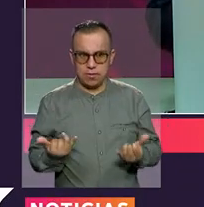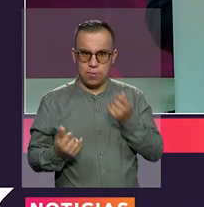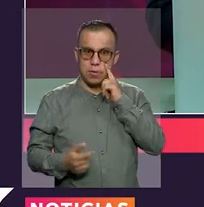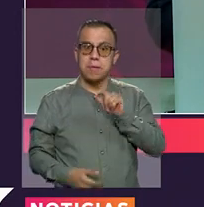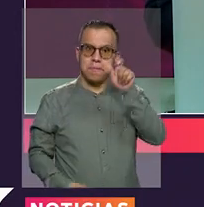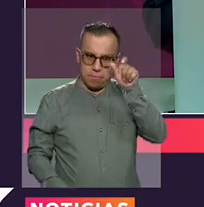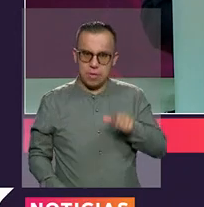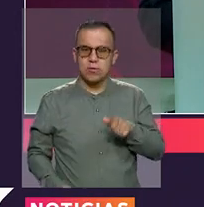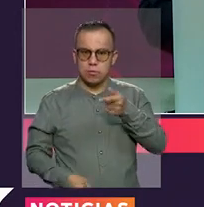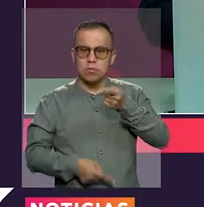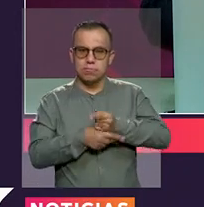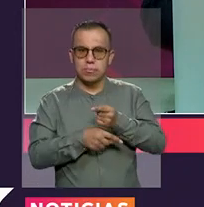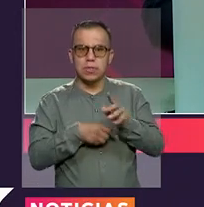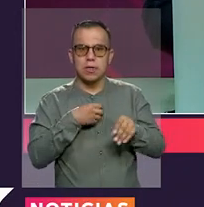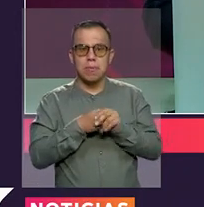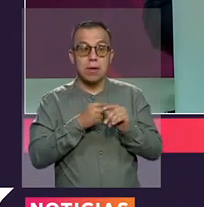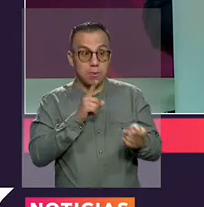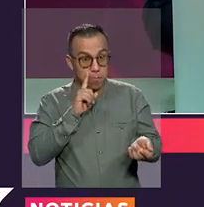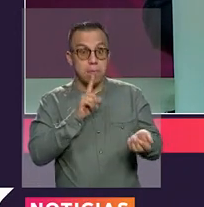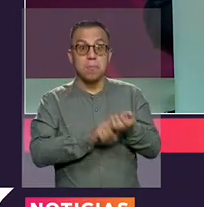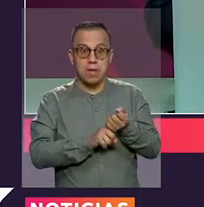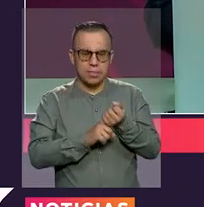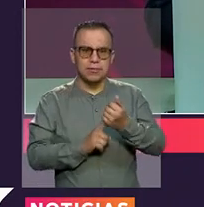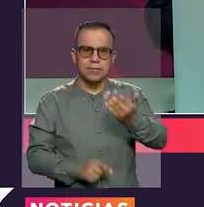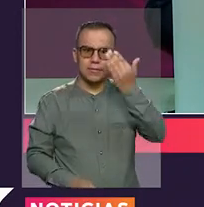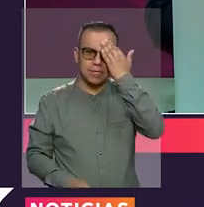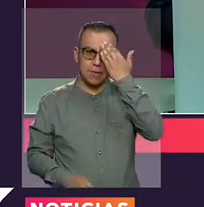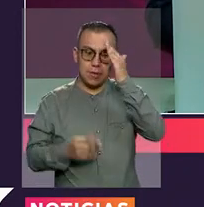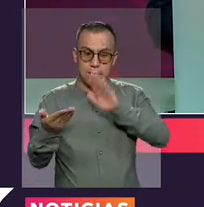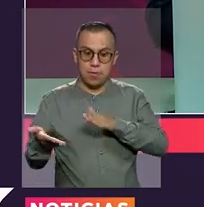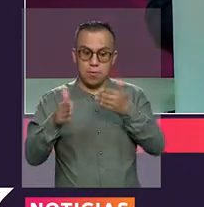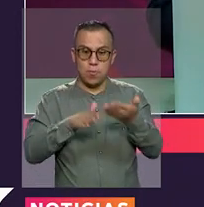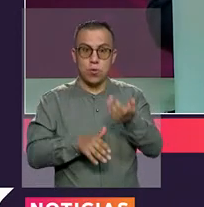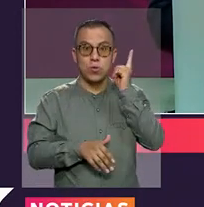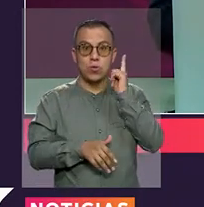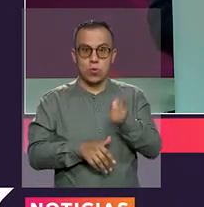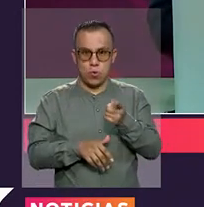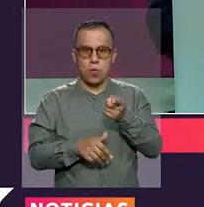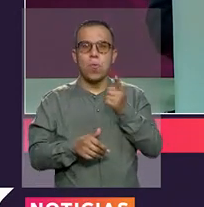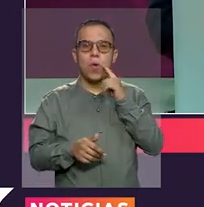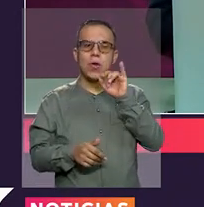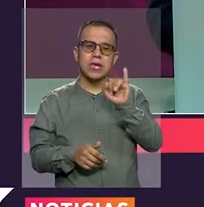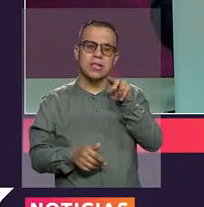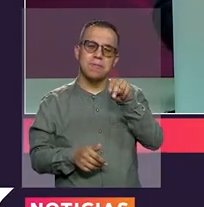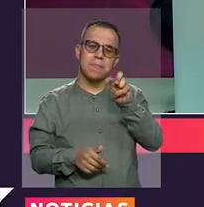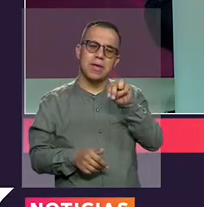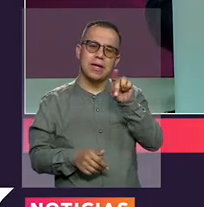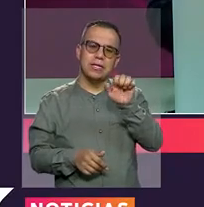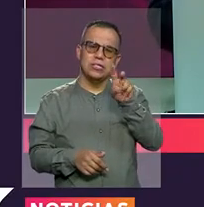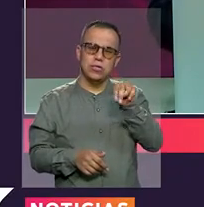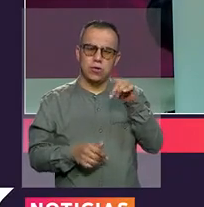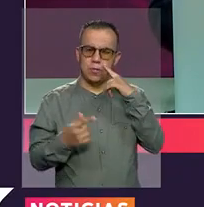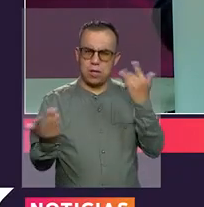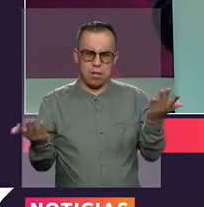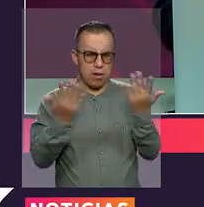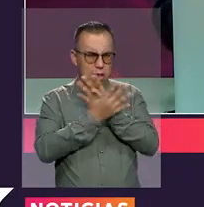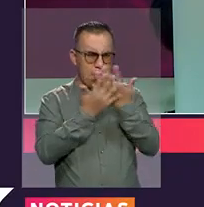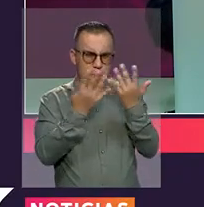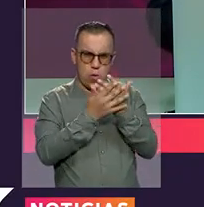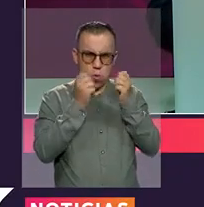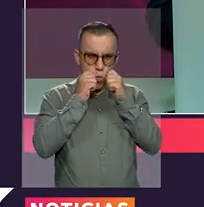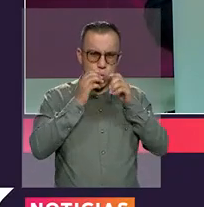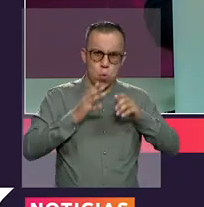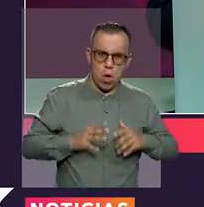esa persona? Además, al encontrarlo y al saber que la muerte fue por causa de inmersión, como dicen las autoridades, cambia mucho un cadáver, cambia mucho